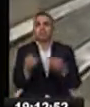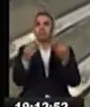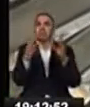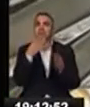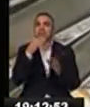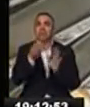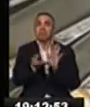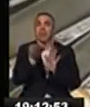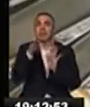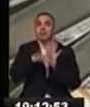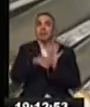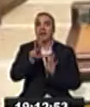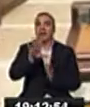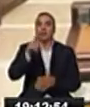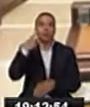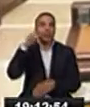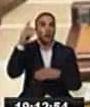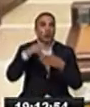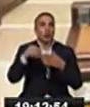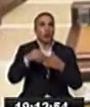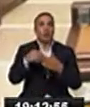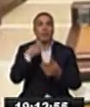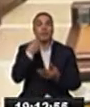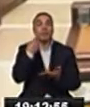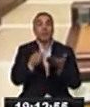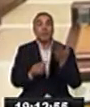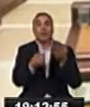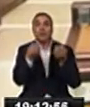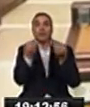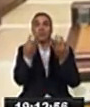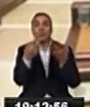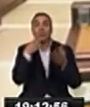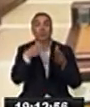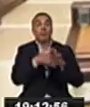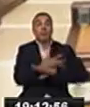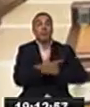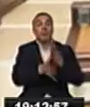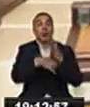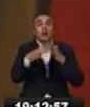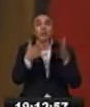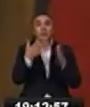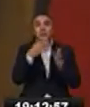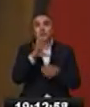menos $35,000 millones. El documento establece un valor del barril de petróleo de más o menos